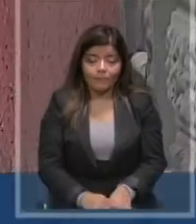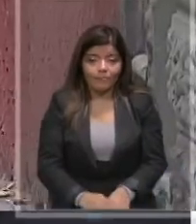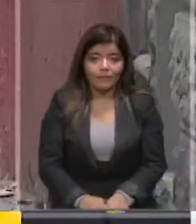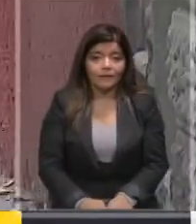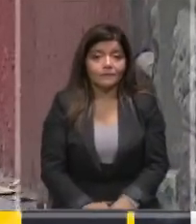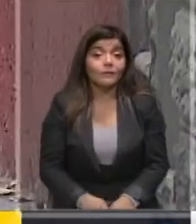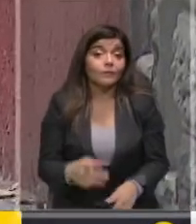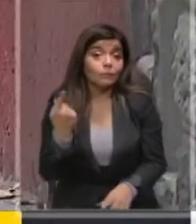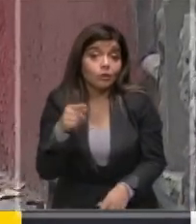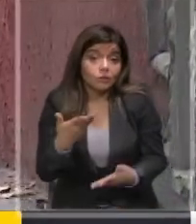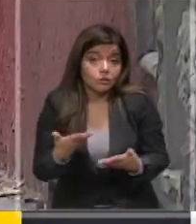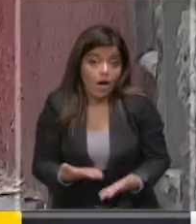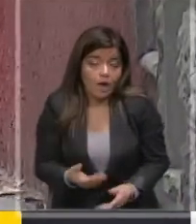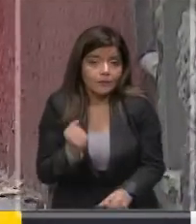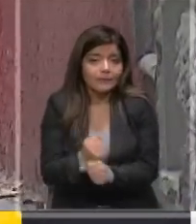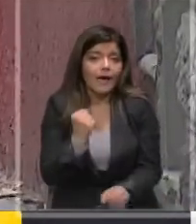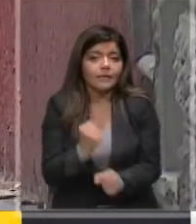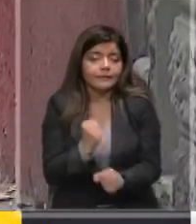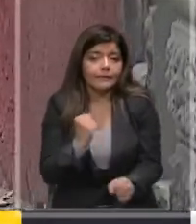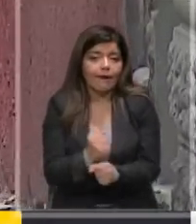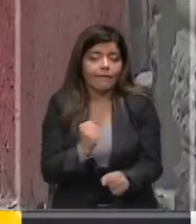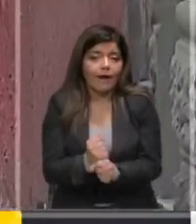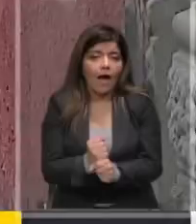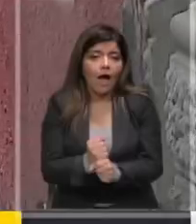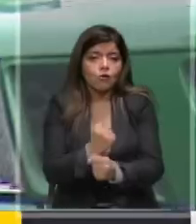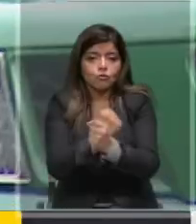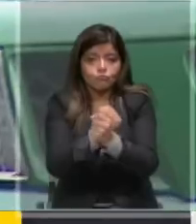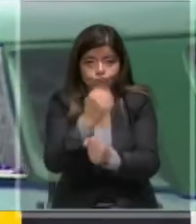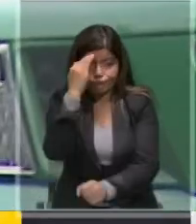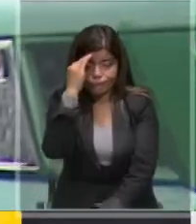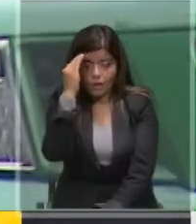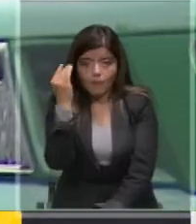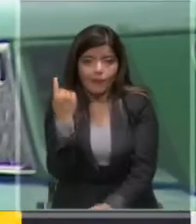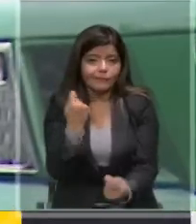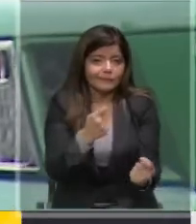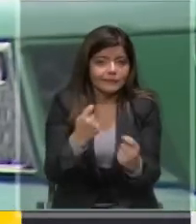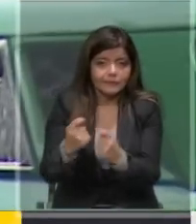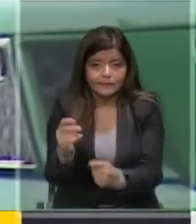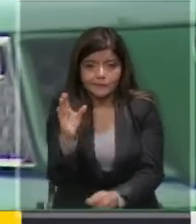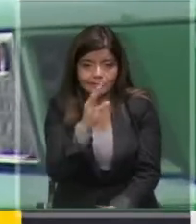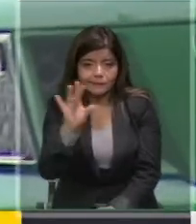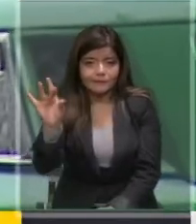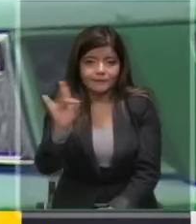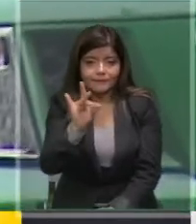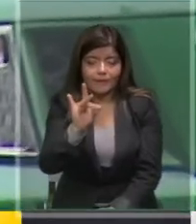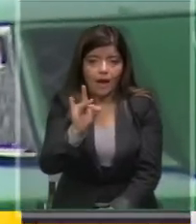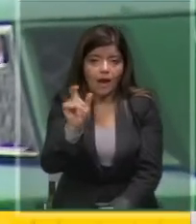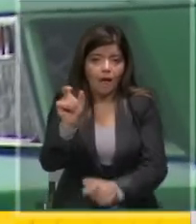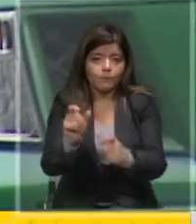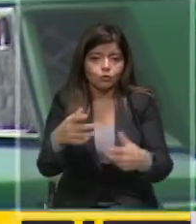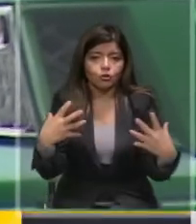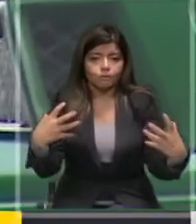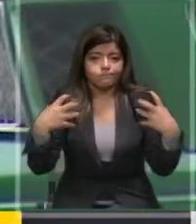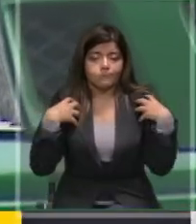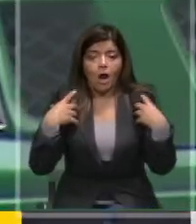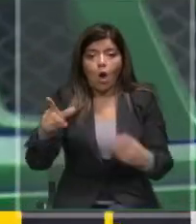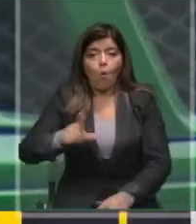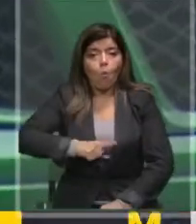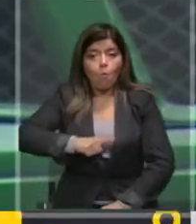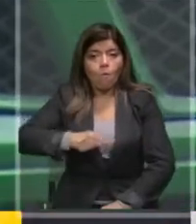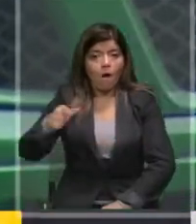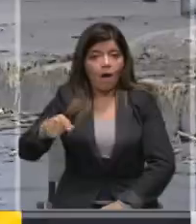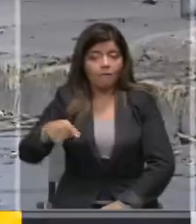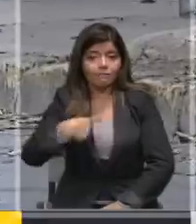bueno y por eso es que está trabajando intensamente la policía para tratar de dar con el paradero de los responsables pero también